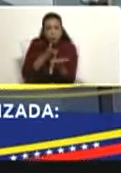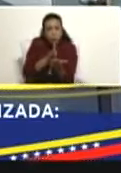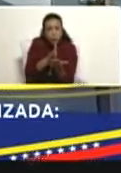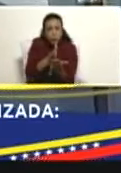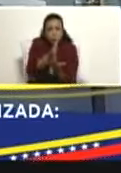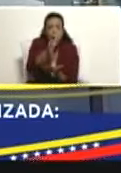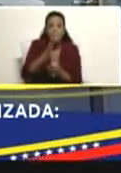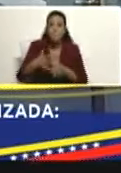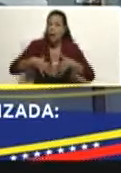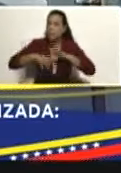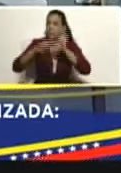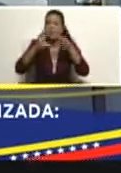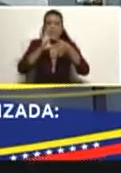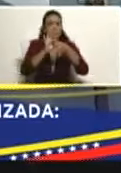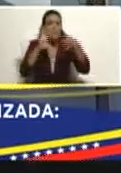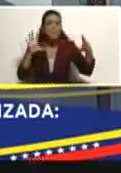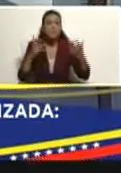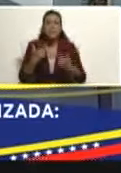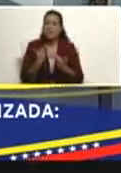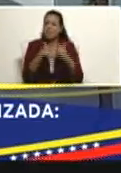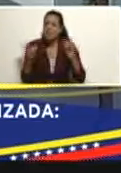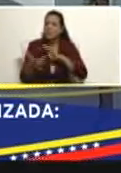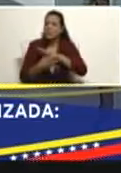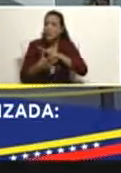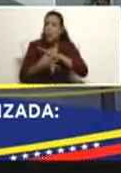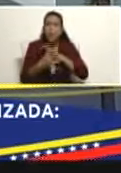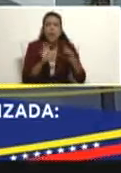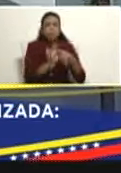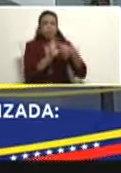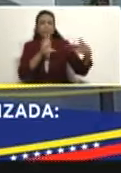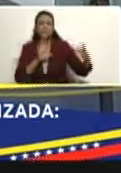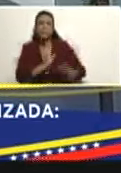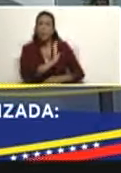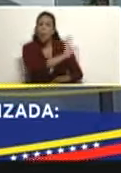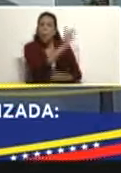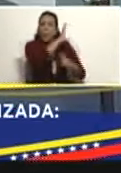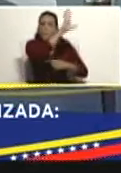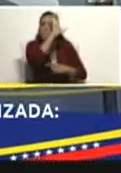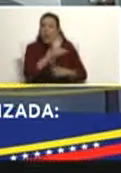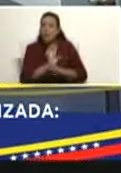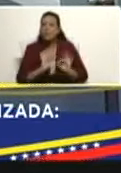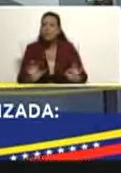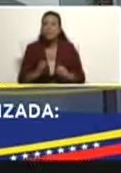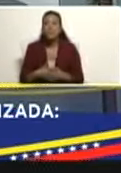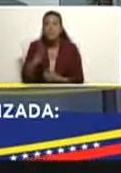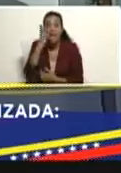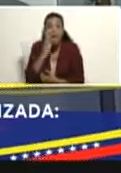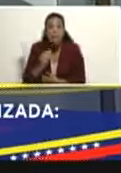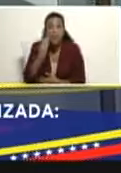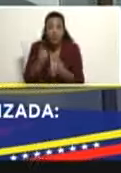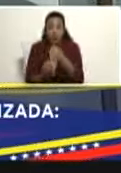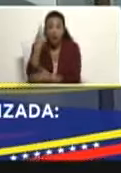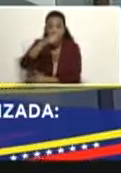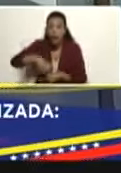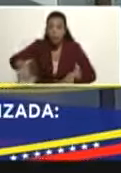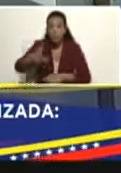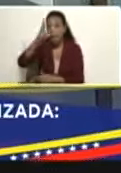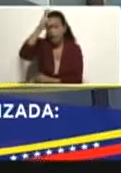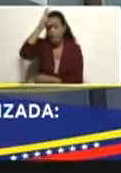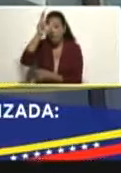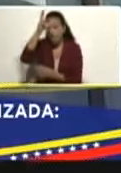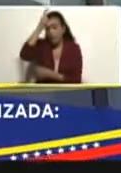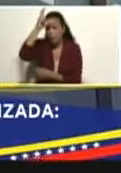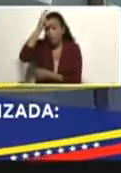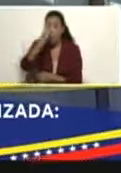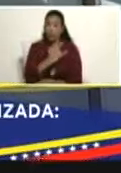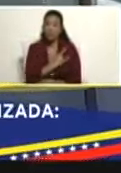esa soberanía tecnológica de la que estamos hablando. En este momento, esta experiencia que se ha construido acá en Falcón con la